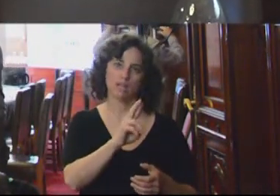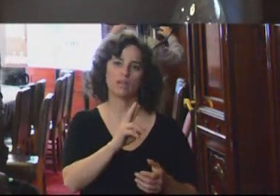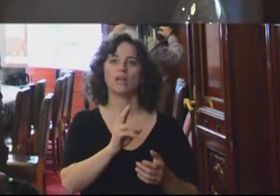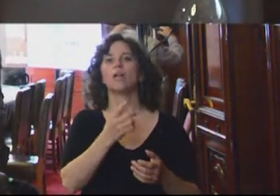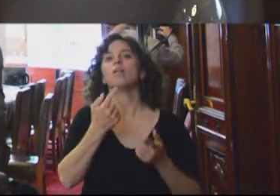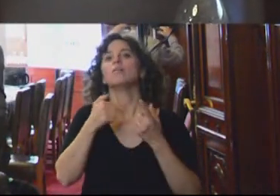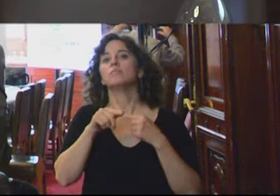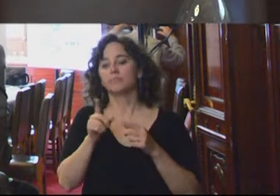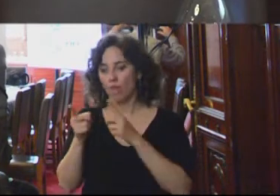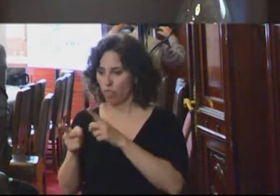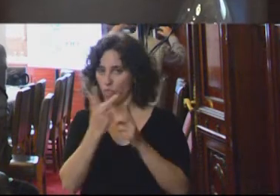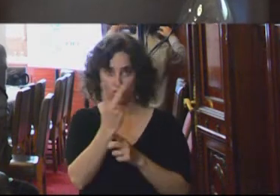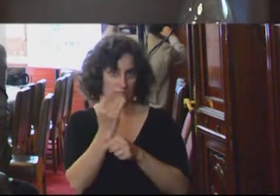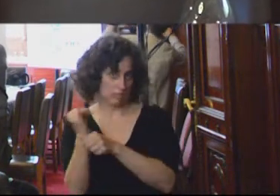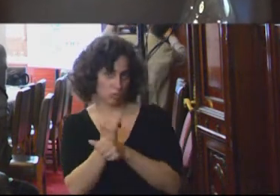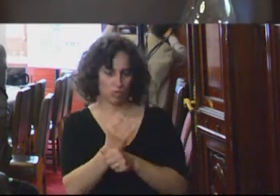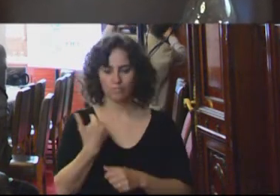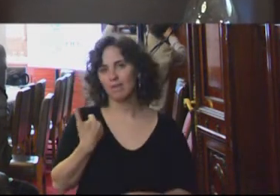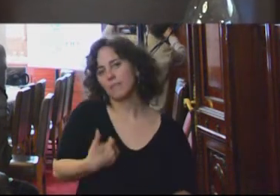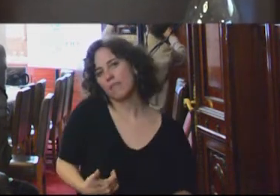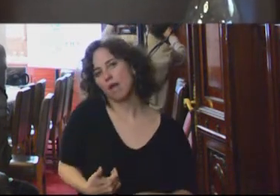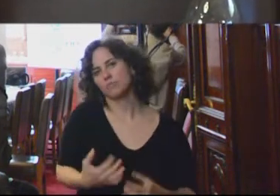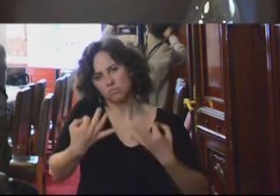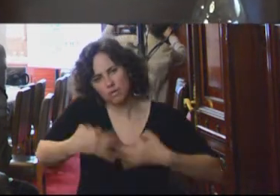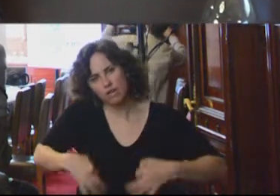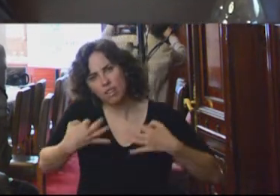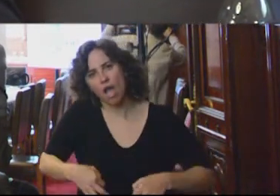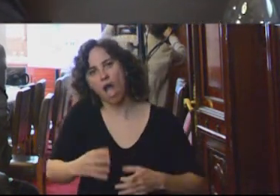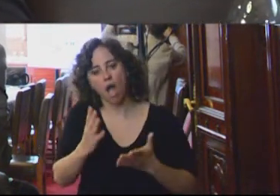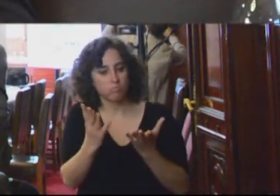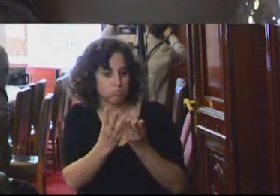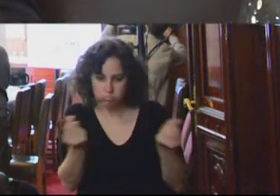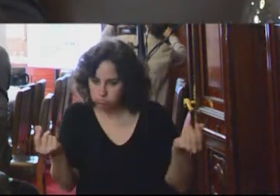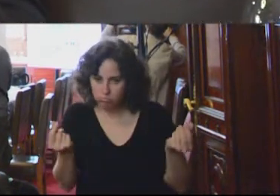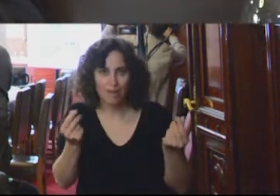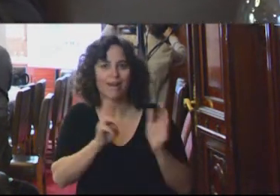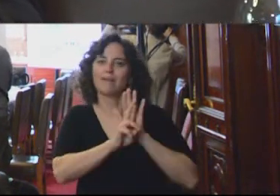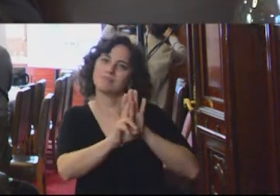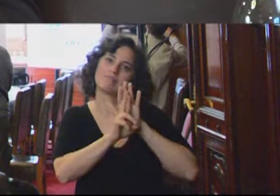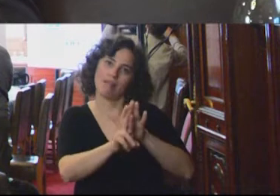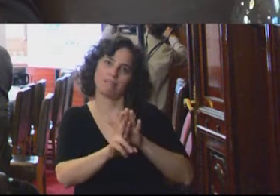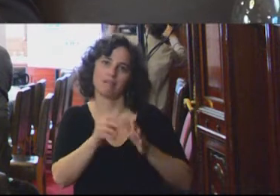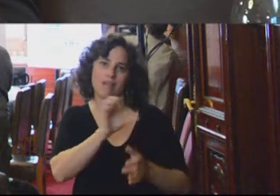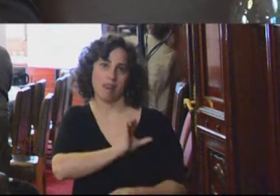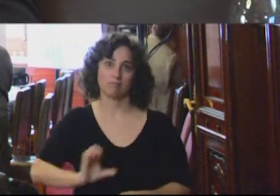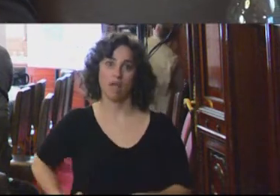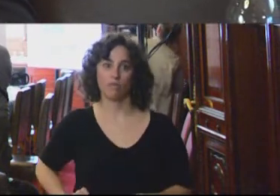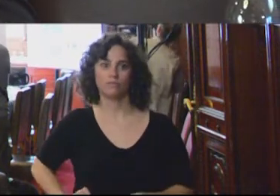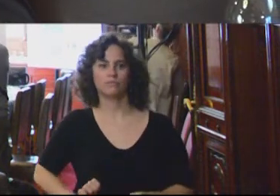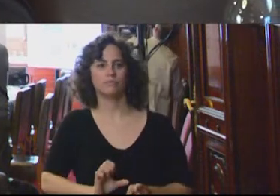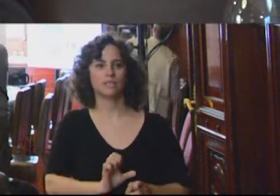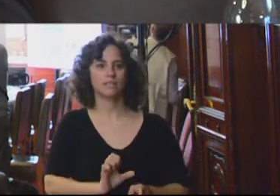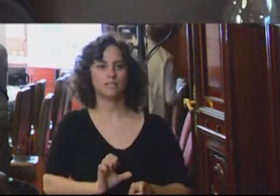Fundamedios. Lamentamos también profundamente la ausencia de los representantes del Estado.